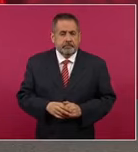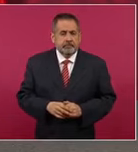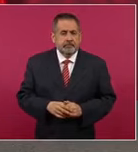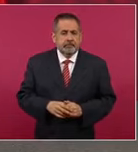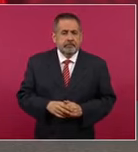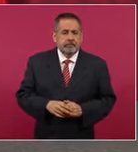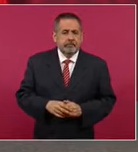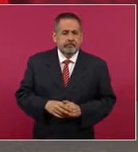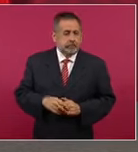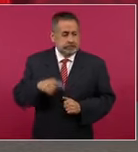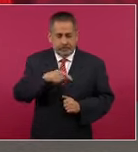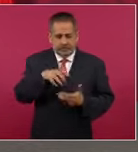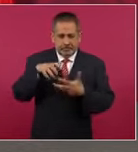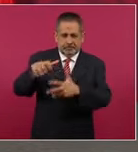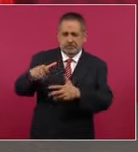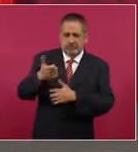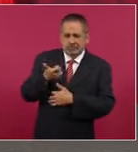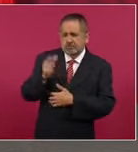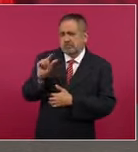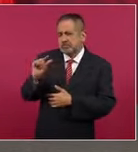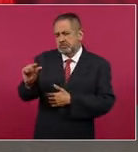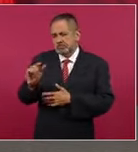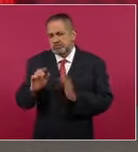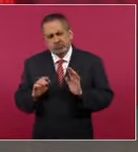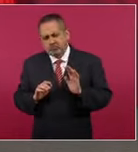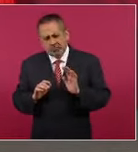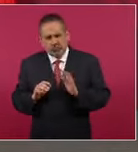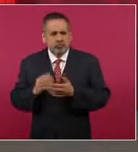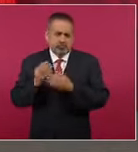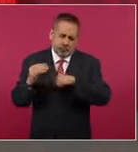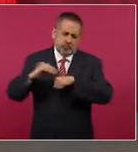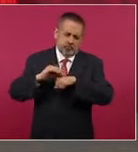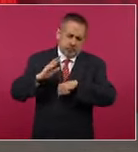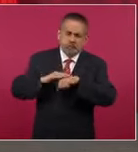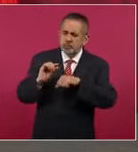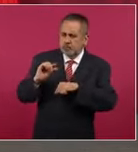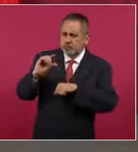el monto que estamos entregando, que a pesar de que ha aumentado,